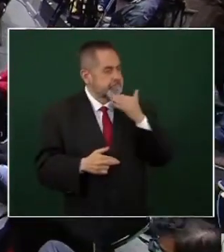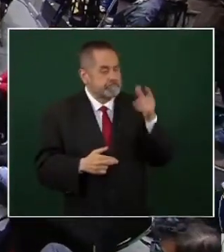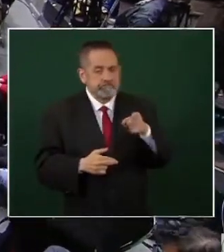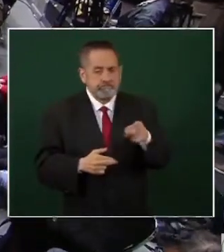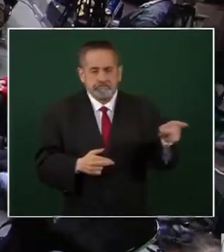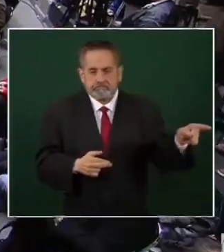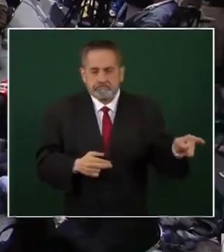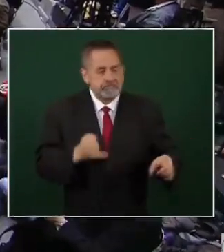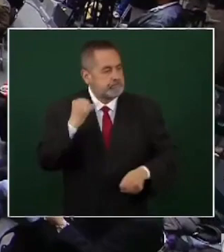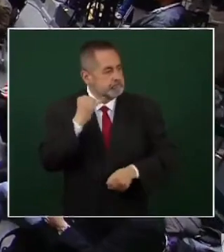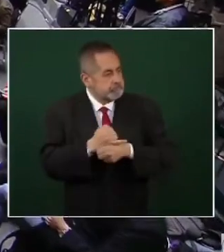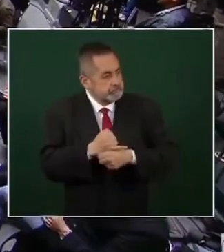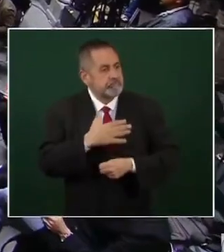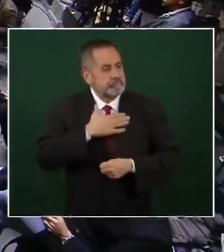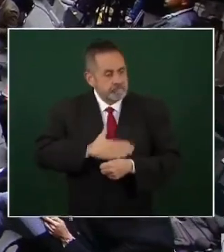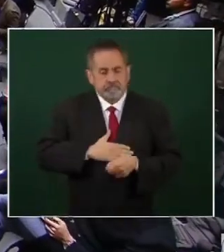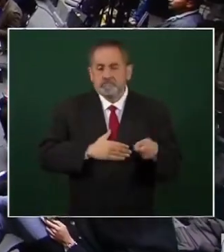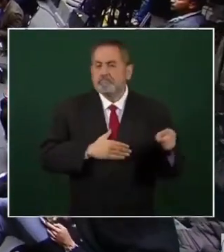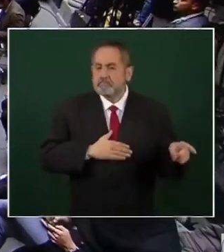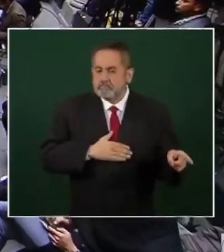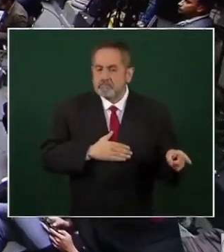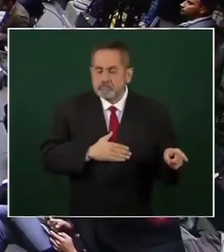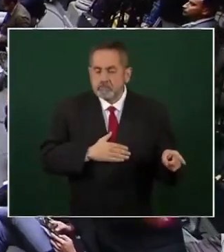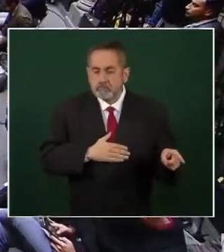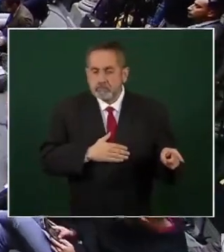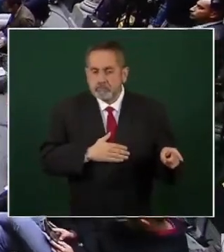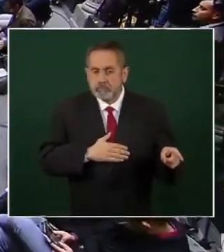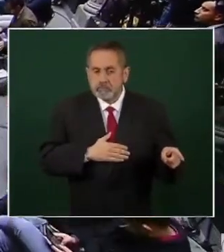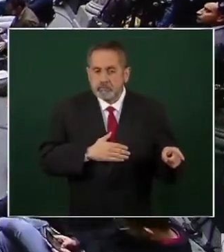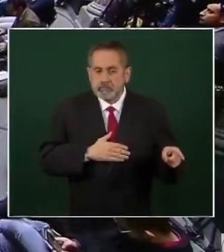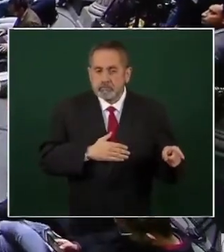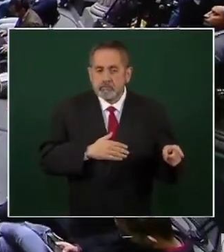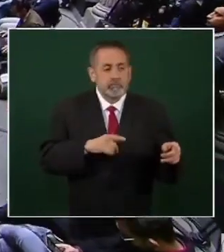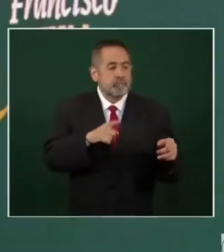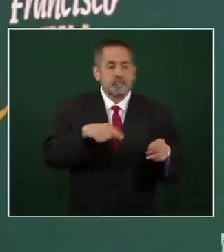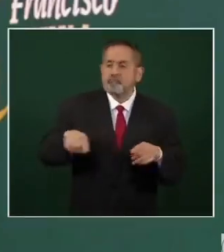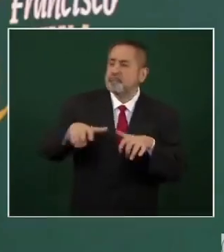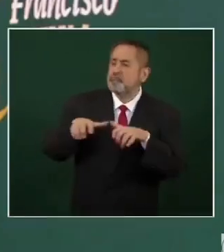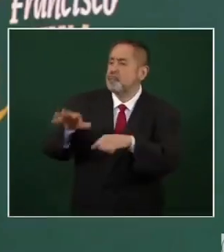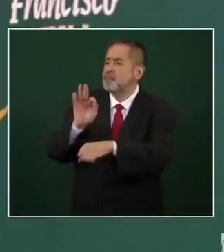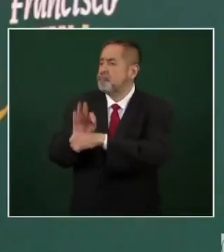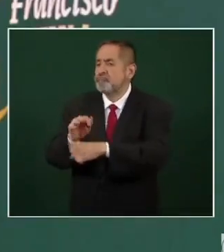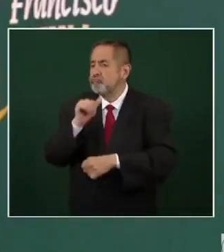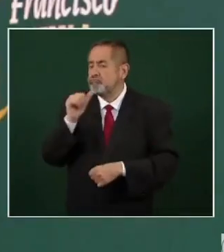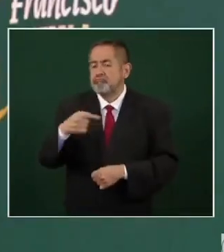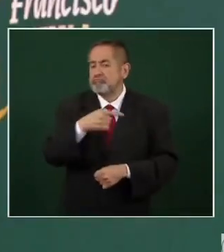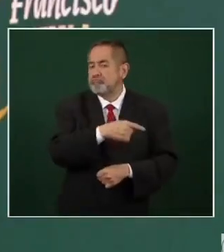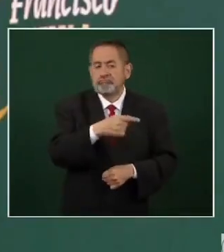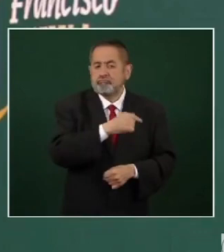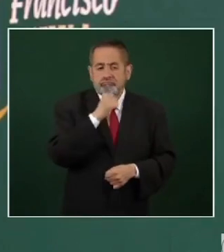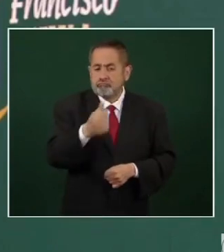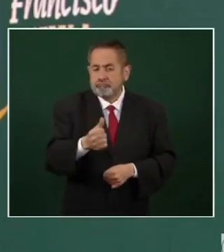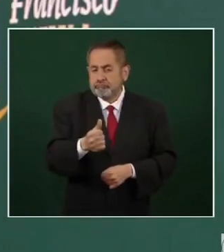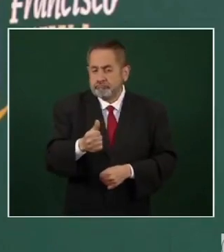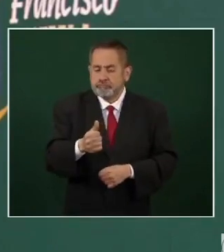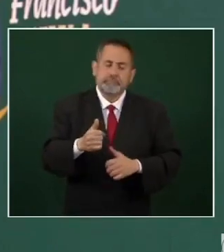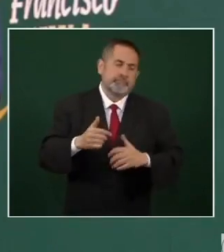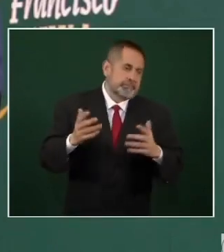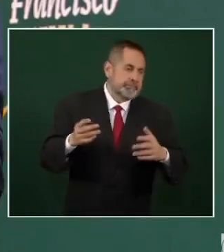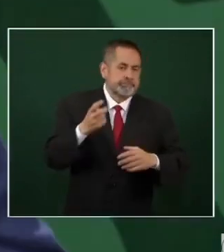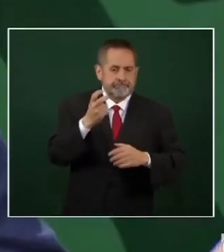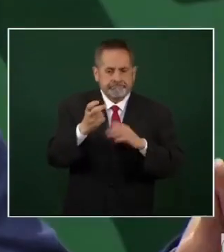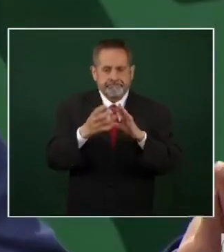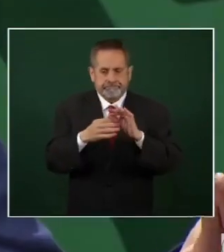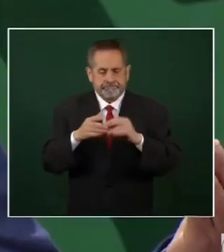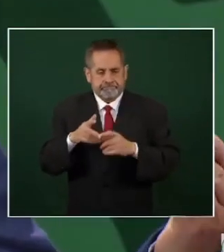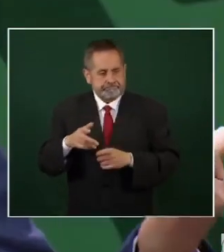de injusticias en contra del interés público. Entonces, vamos a